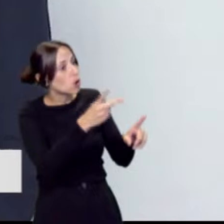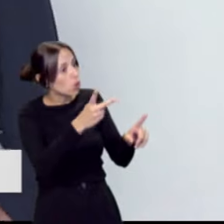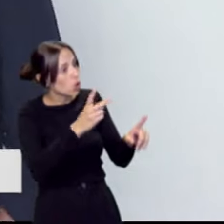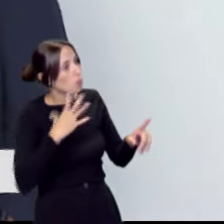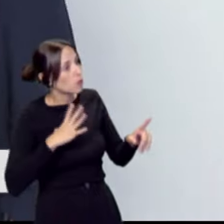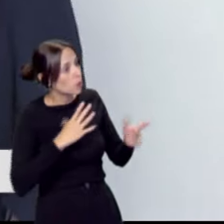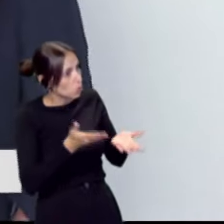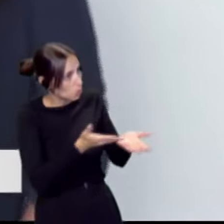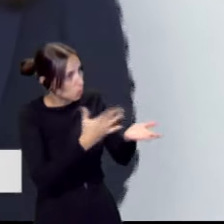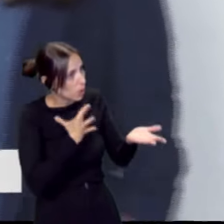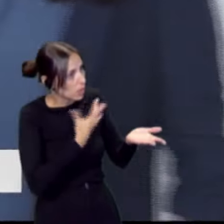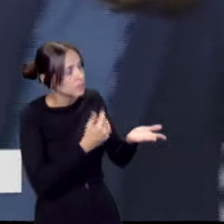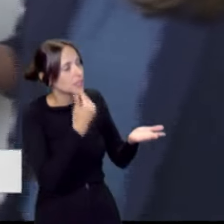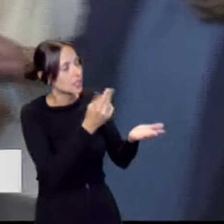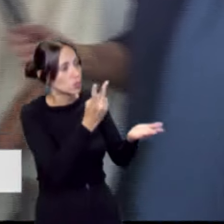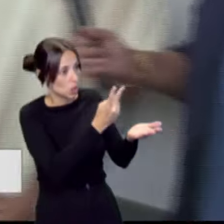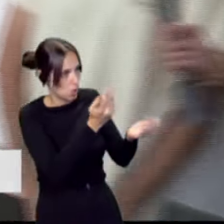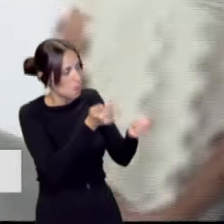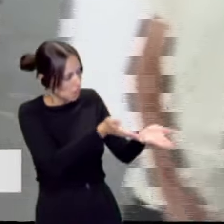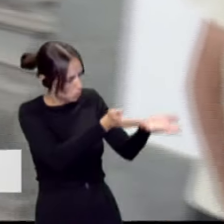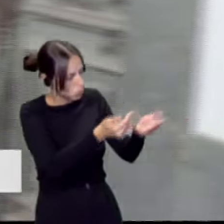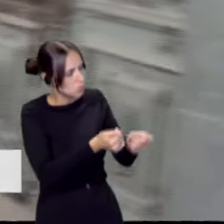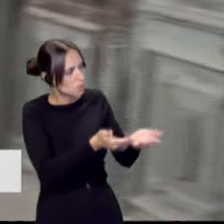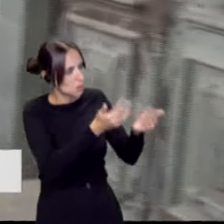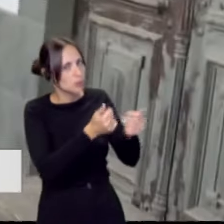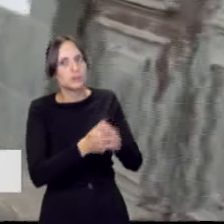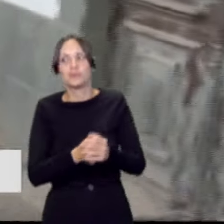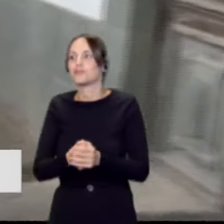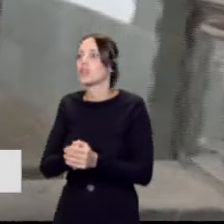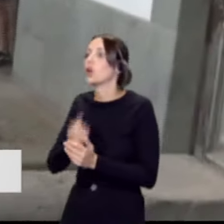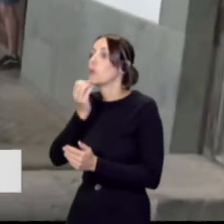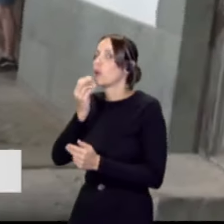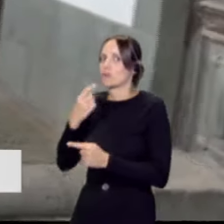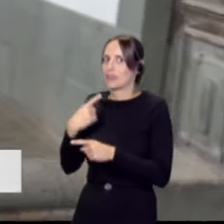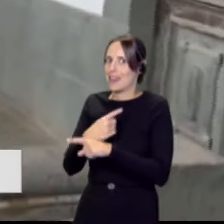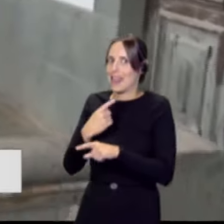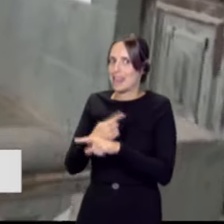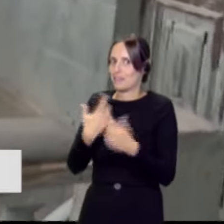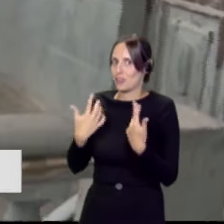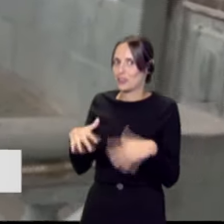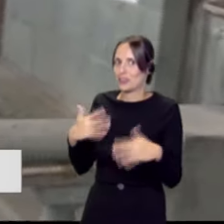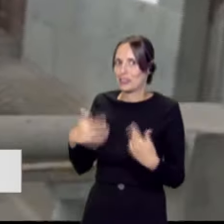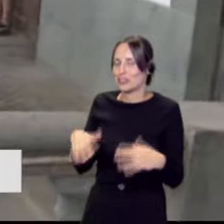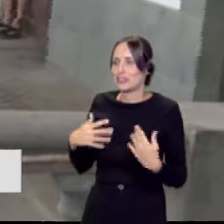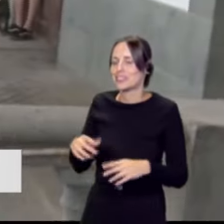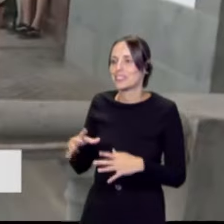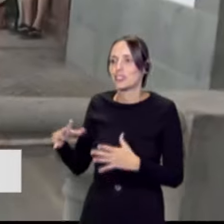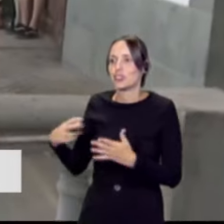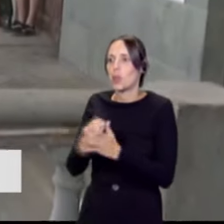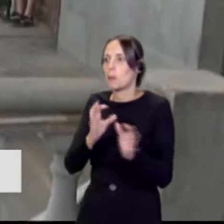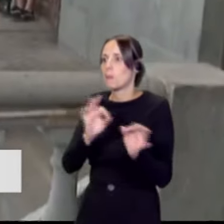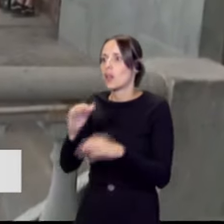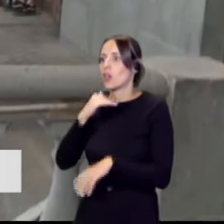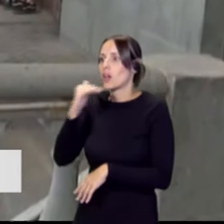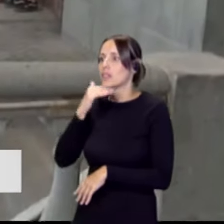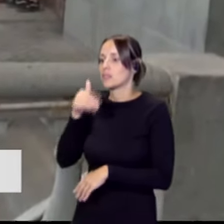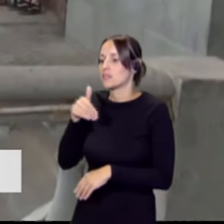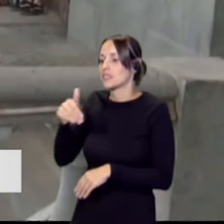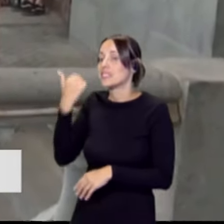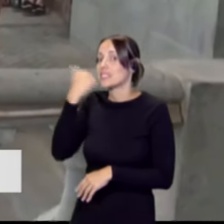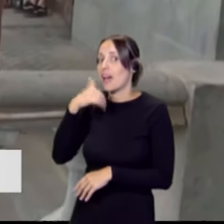la de ustedes dos, vamos. ¿Vamos? Bueno, me imagino muchos nervios, ya prácticamente todo listo, ¿verdad? Para este sábado.